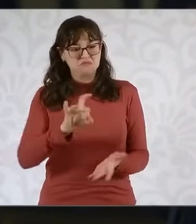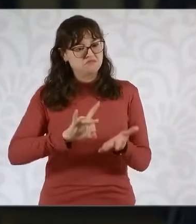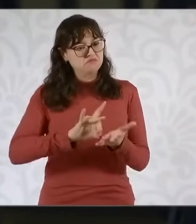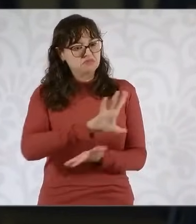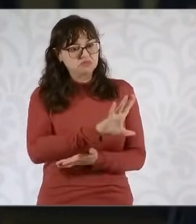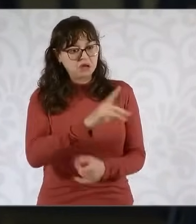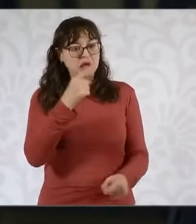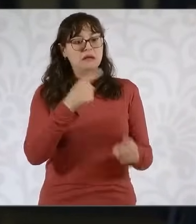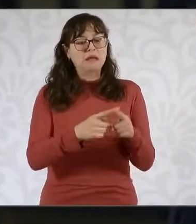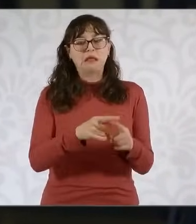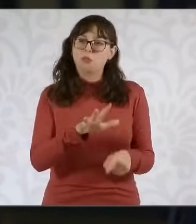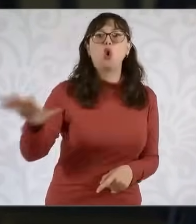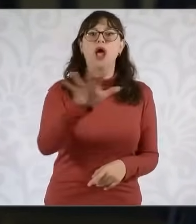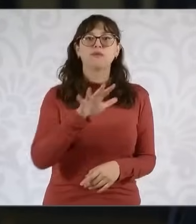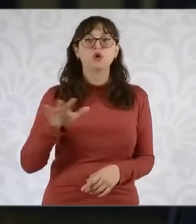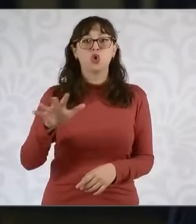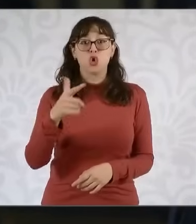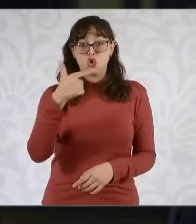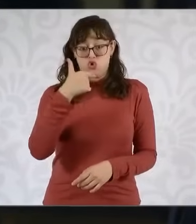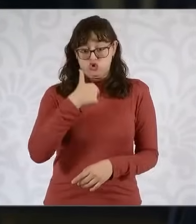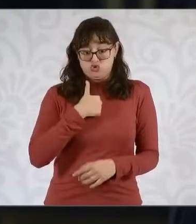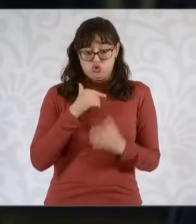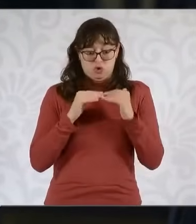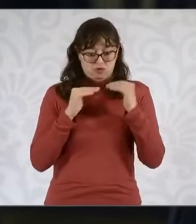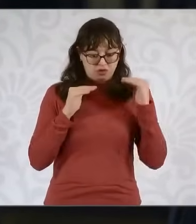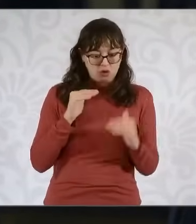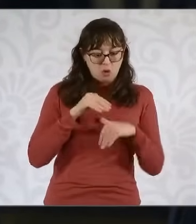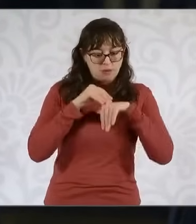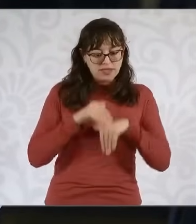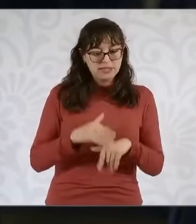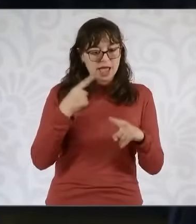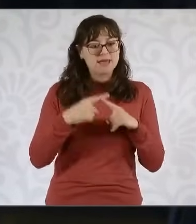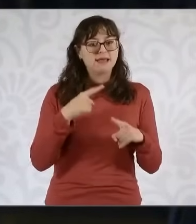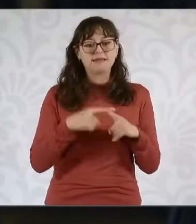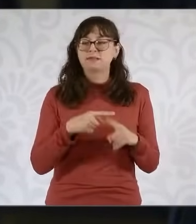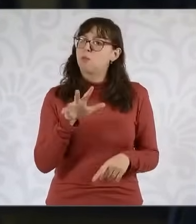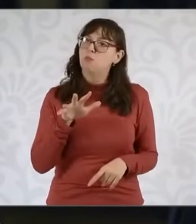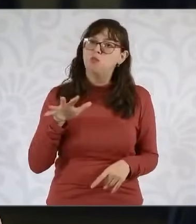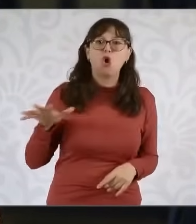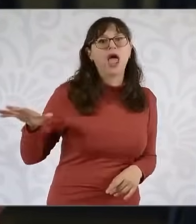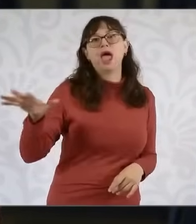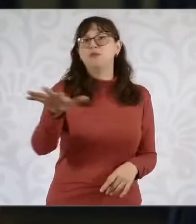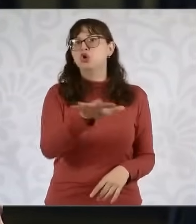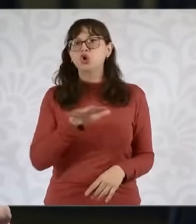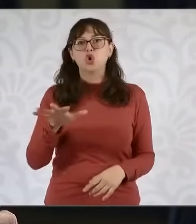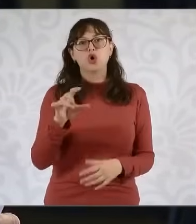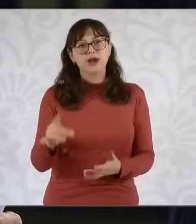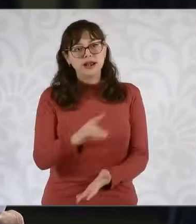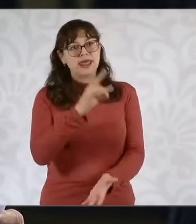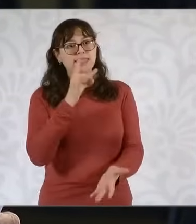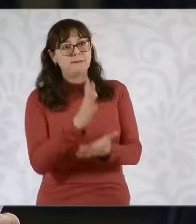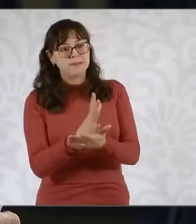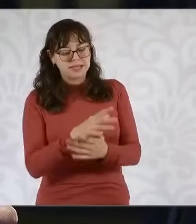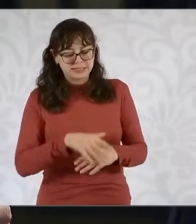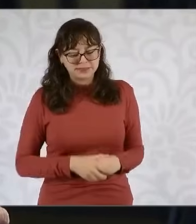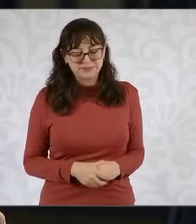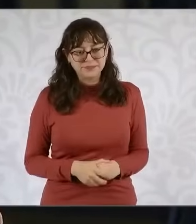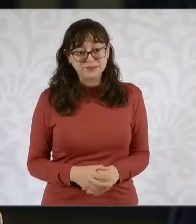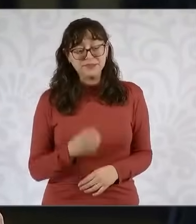le debo sumisión y obediencia. Así nos decía el presidente. Esta frase me lleva al punto 11 de